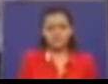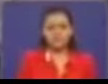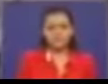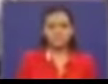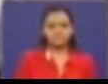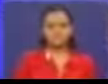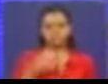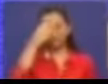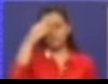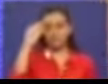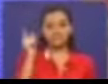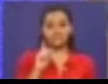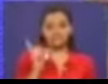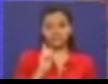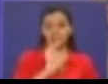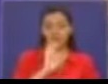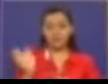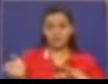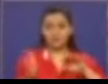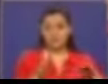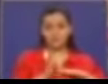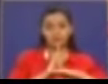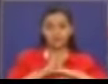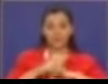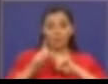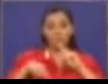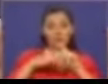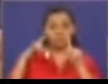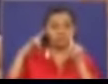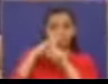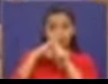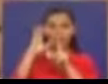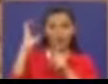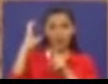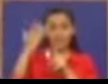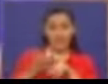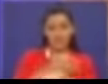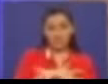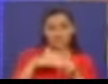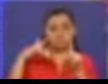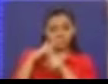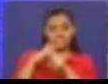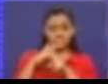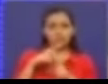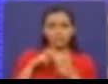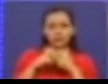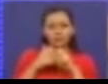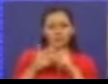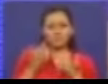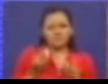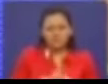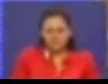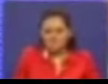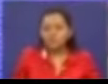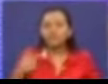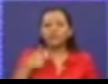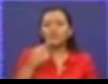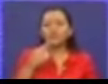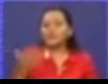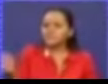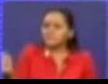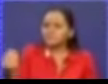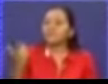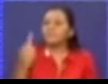Prohibido olvidar. Después del bombardeo Angostura, nos dimos cuenta del desastre que era el sistema de